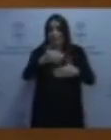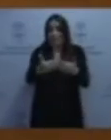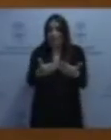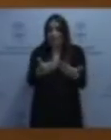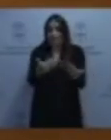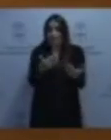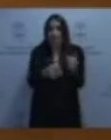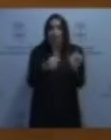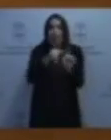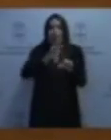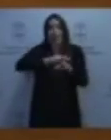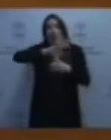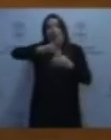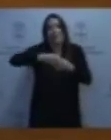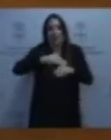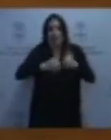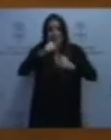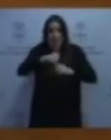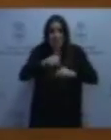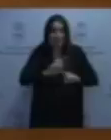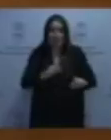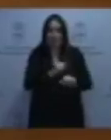a tiempo de aplicarse a estos OPEs.